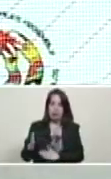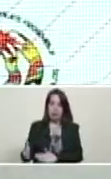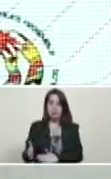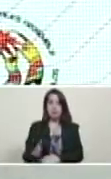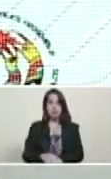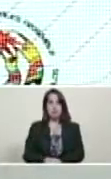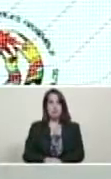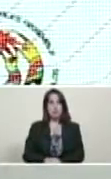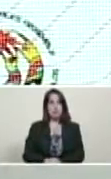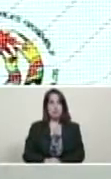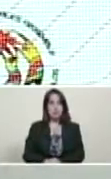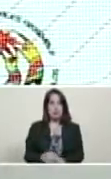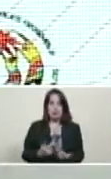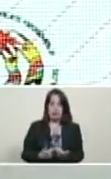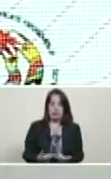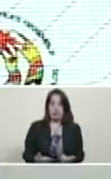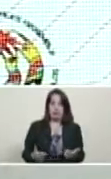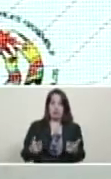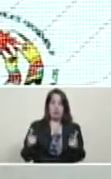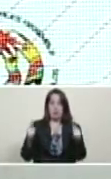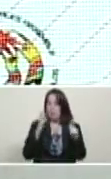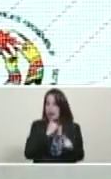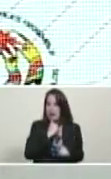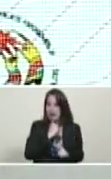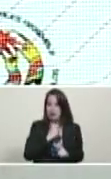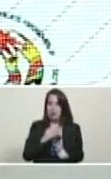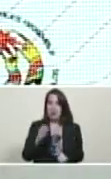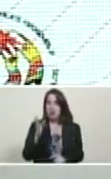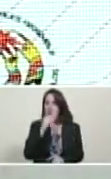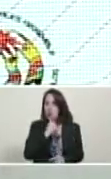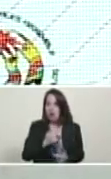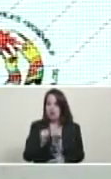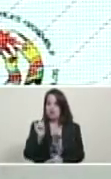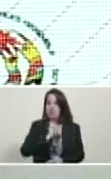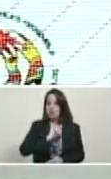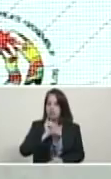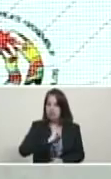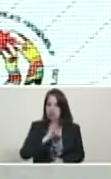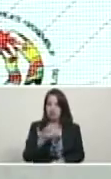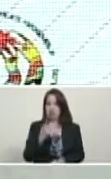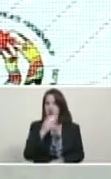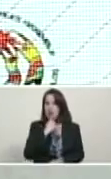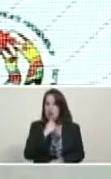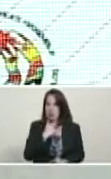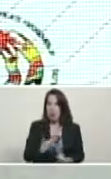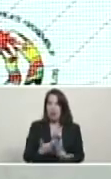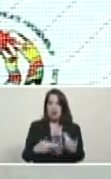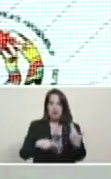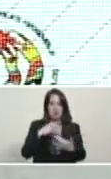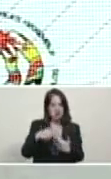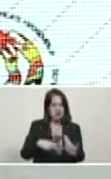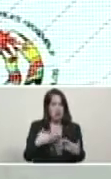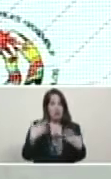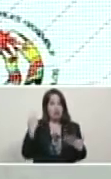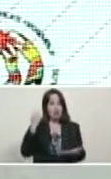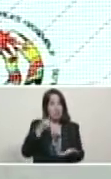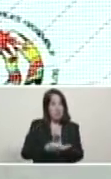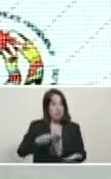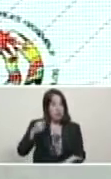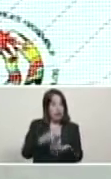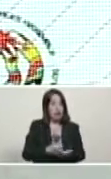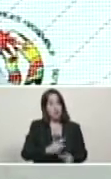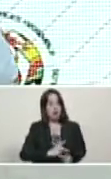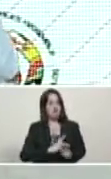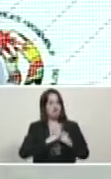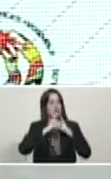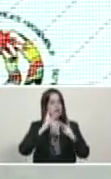no se es revolucionario no se es independiente impunemente hay que pagar el costo de la valentía